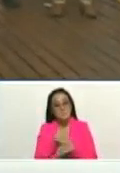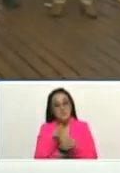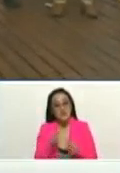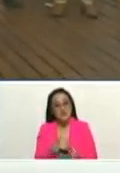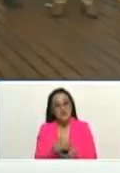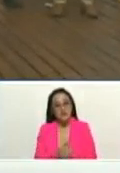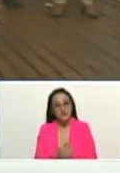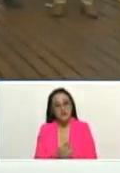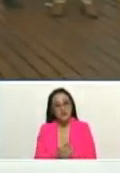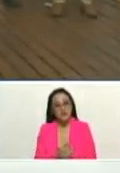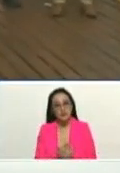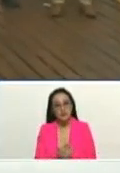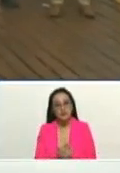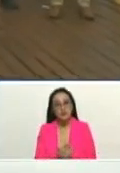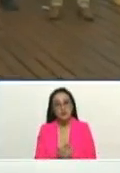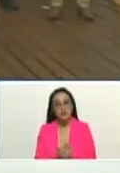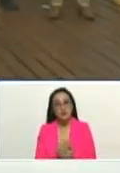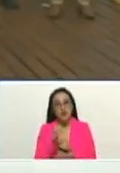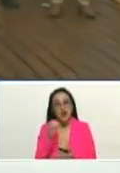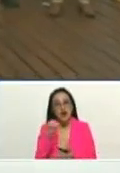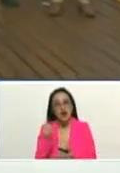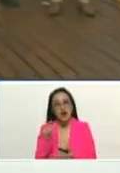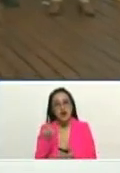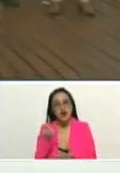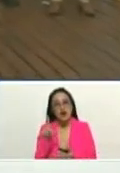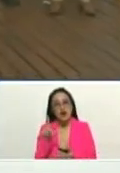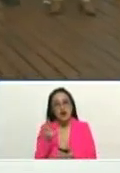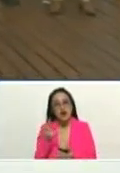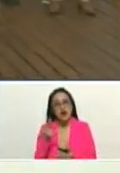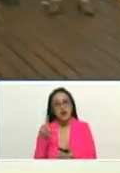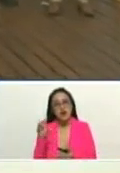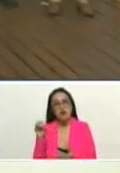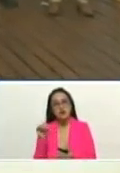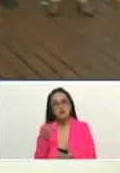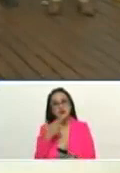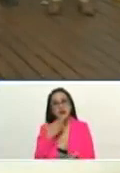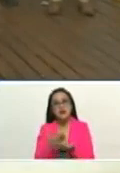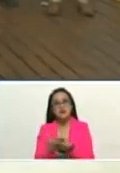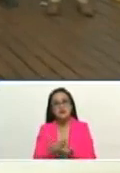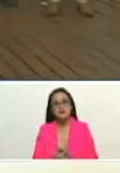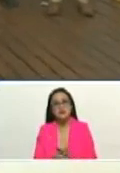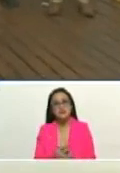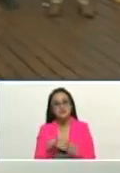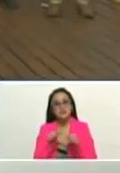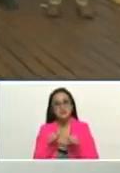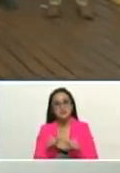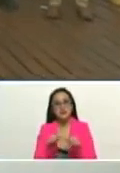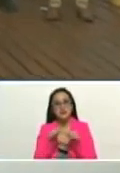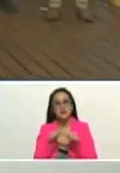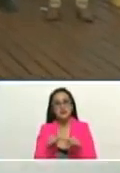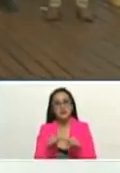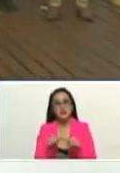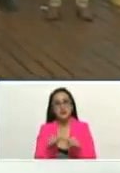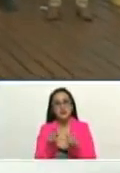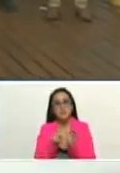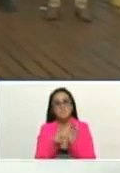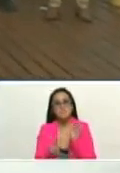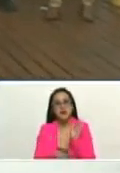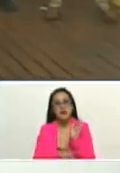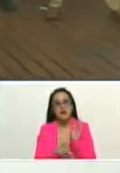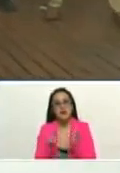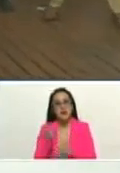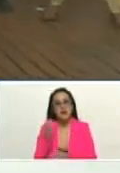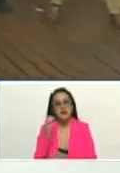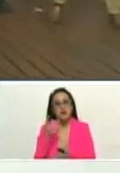Lorca, Carlos Vicente Torrealba, gracias. Continúen adelante en el Parque del Este, todo el